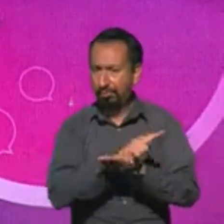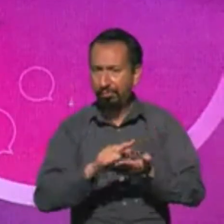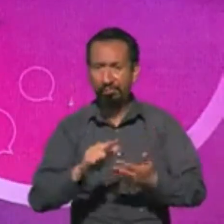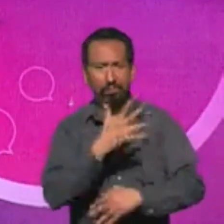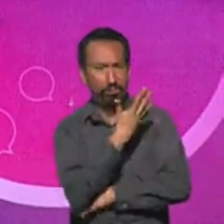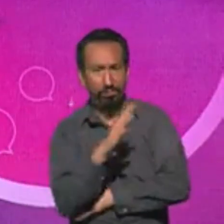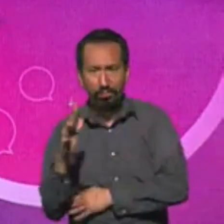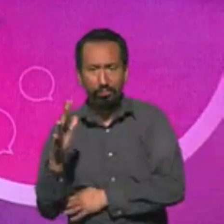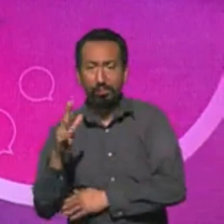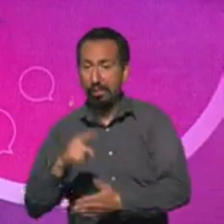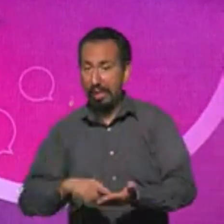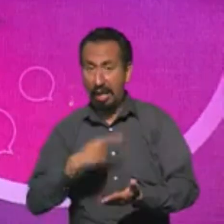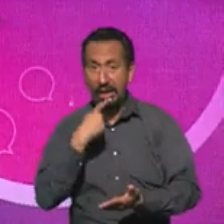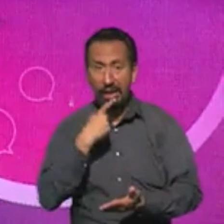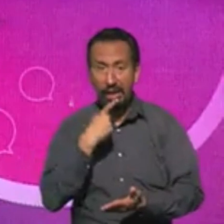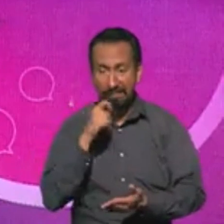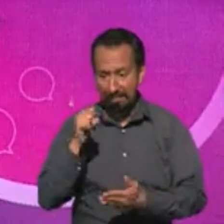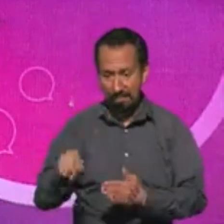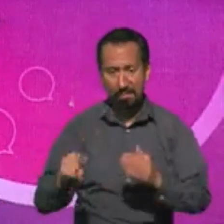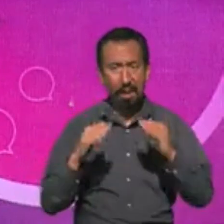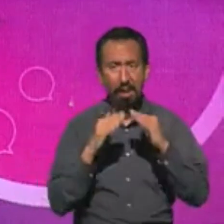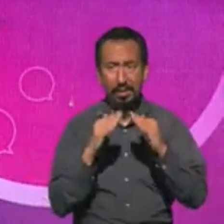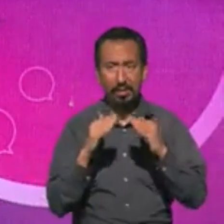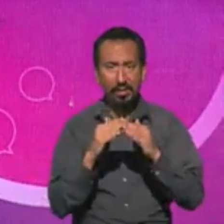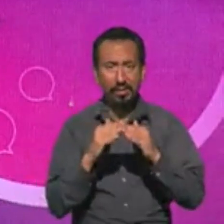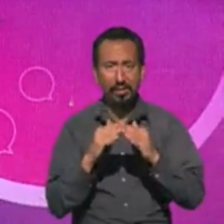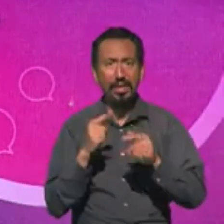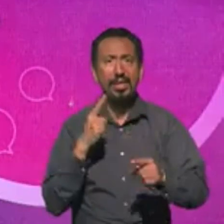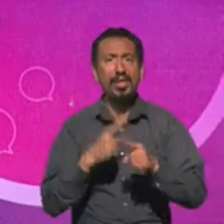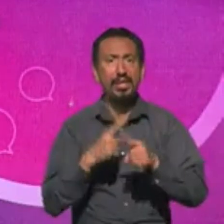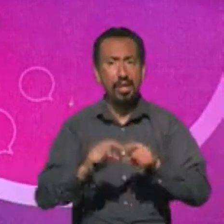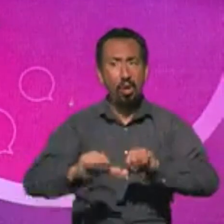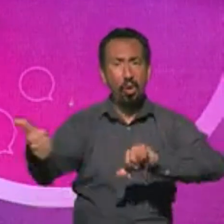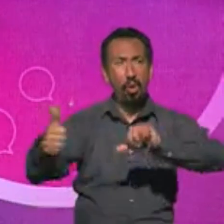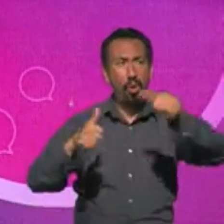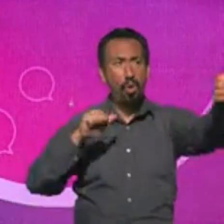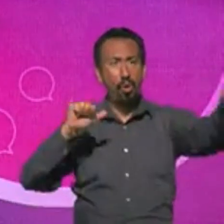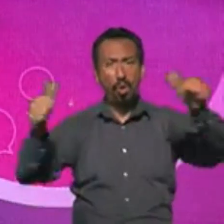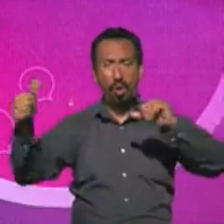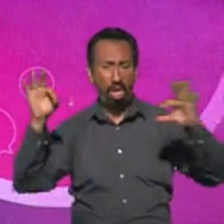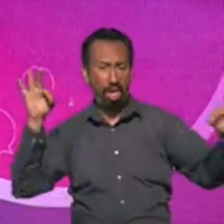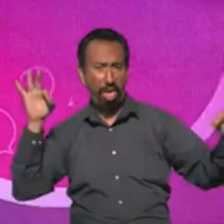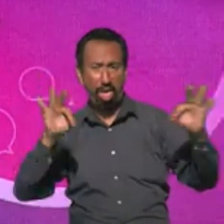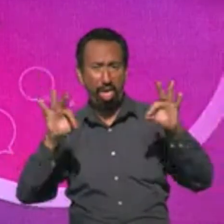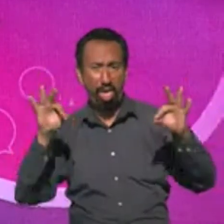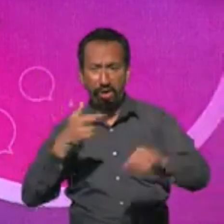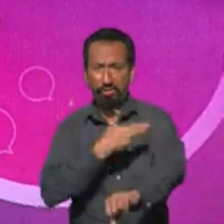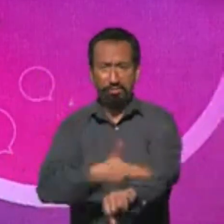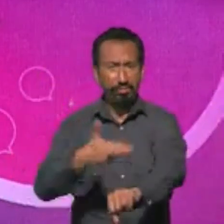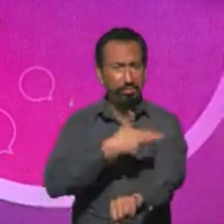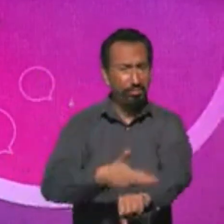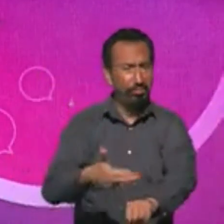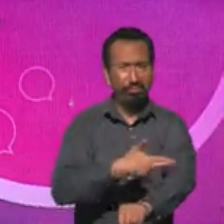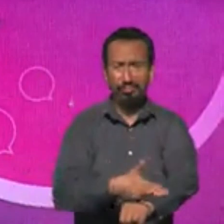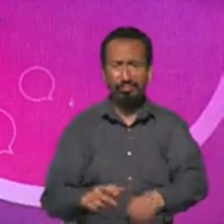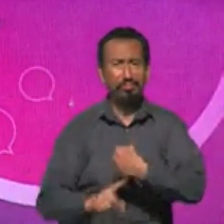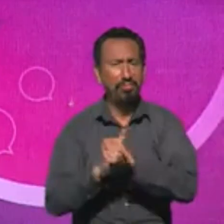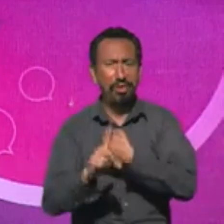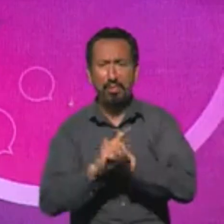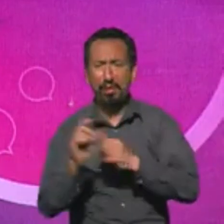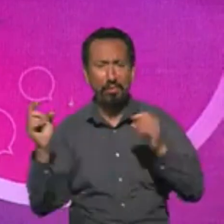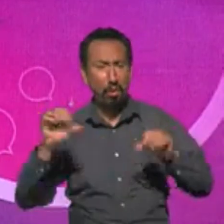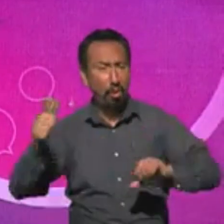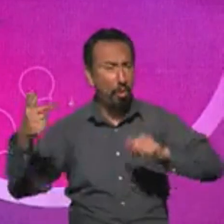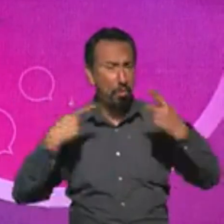Celaya es nuestra casa nadie de fuera va a venir a resolver los problemas que nos toca